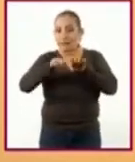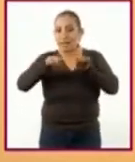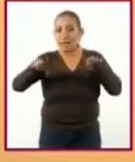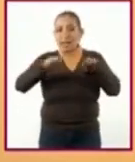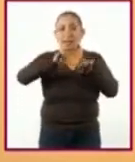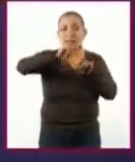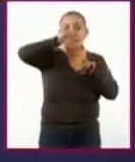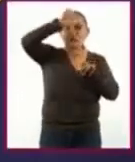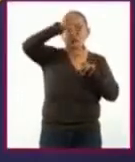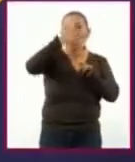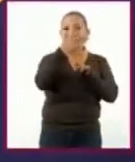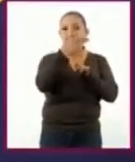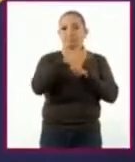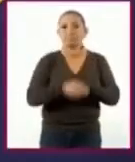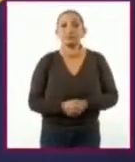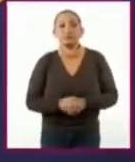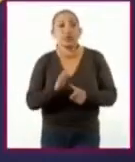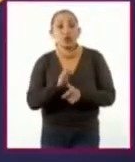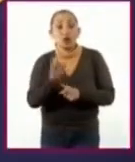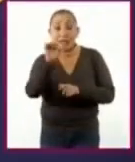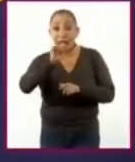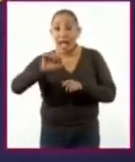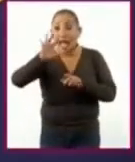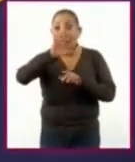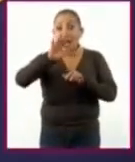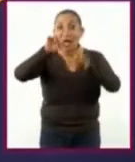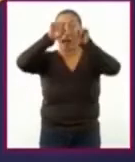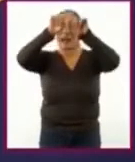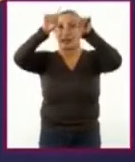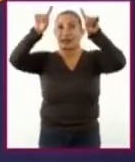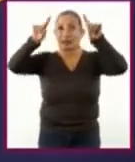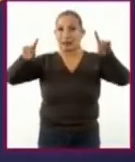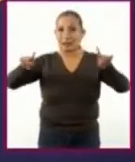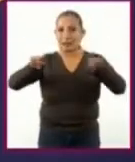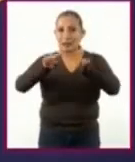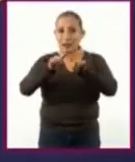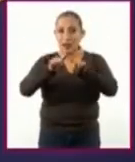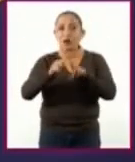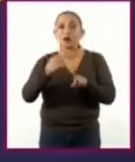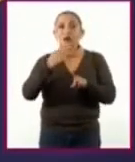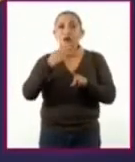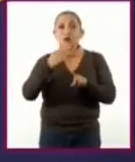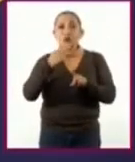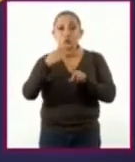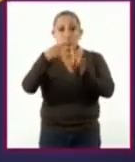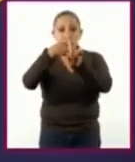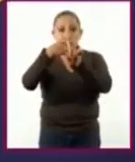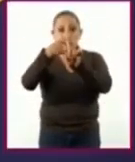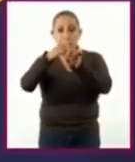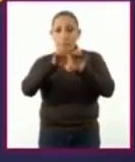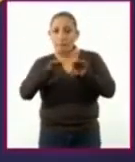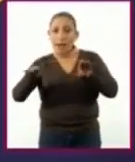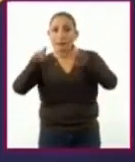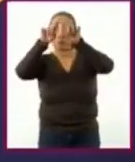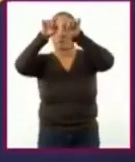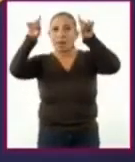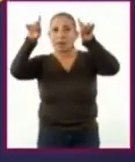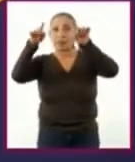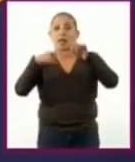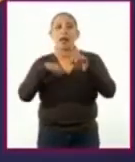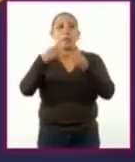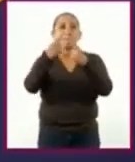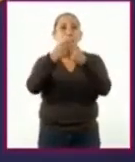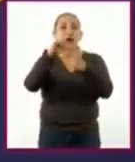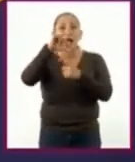altura. Así, el área de un trapecio es igual a la suma de las bases por la altura entre 2. Si